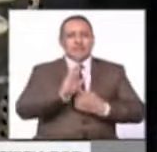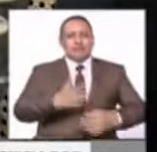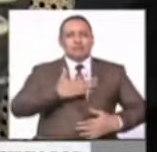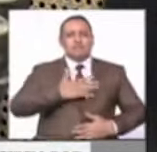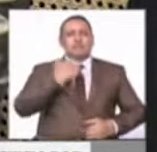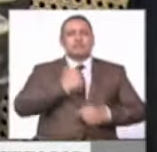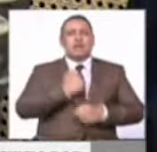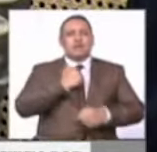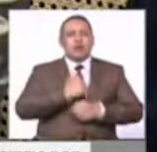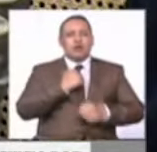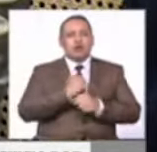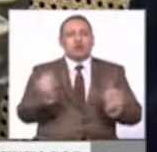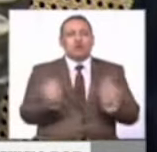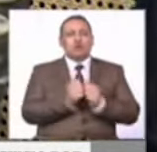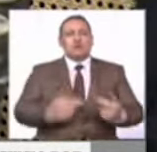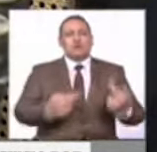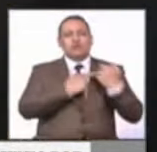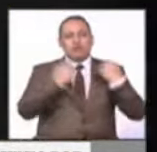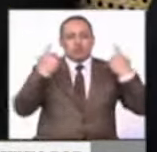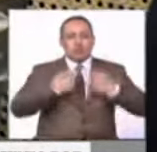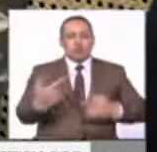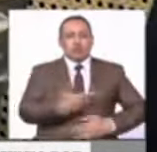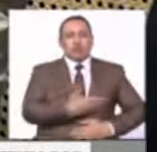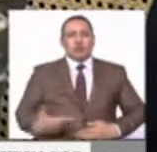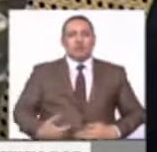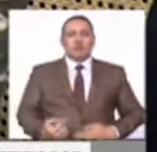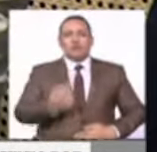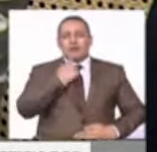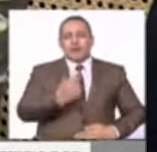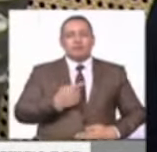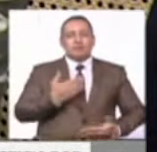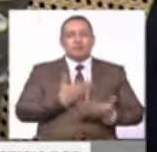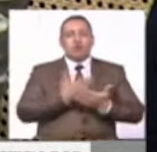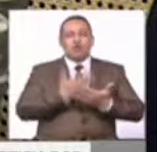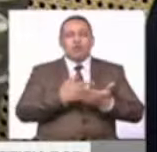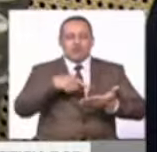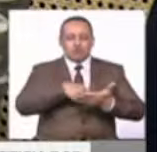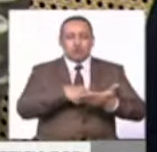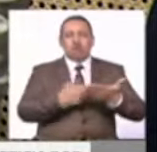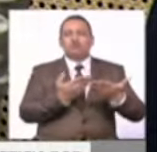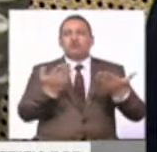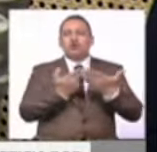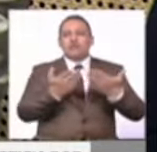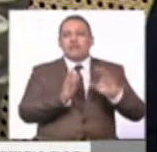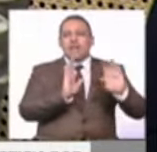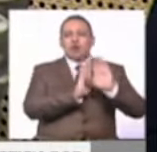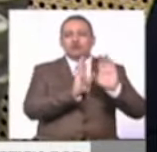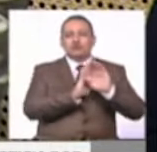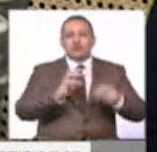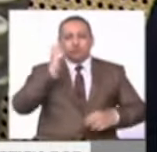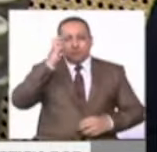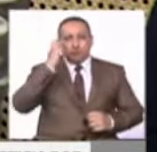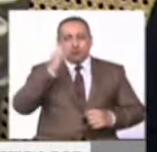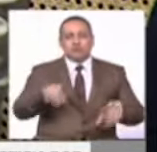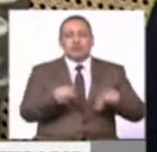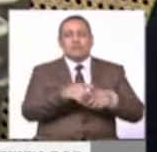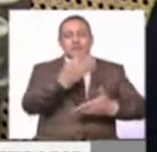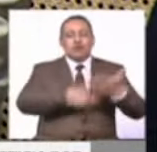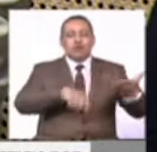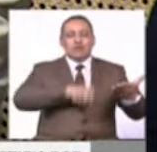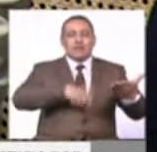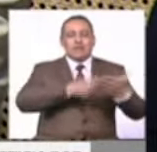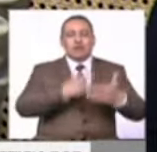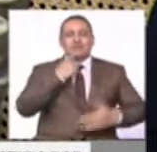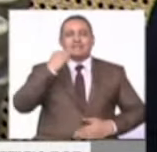ejercicio de la función pública están consagrados en la Constitución los tratados sobre